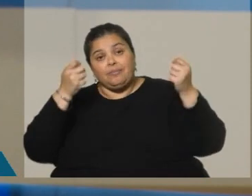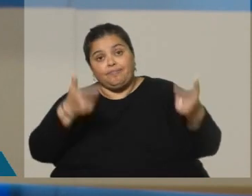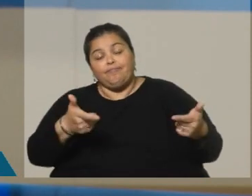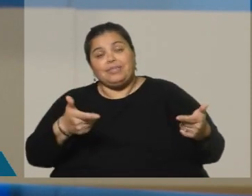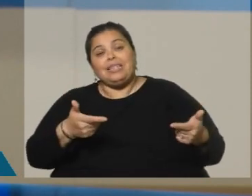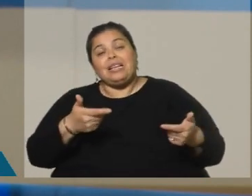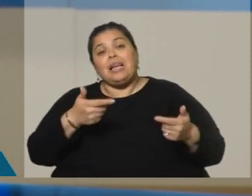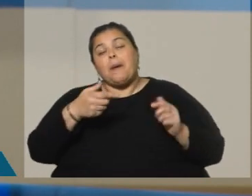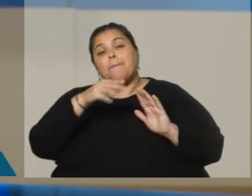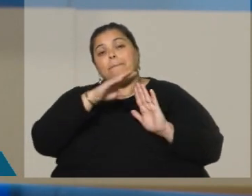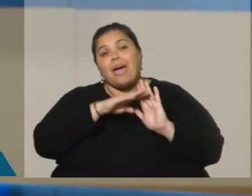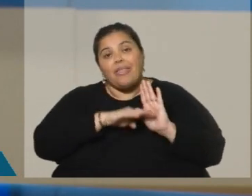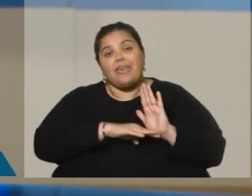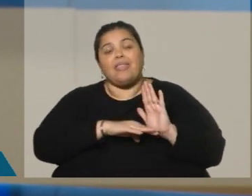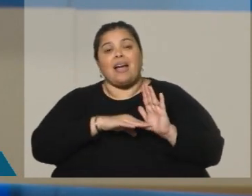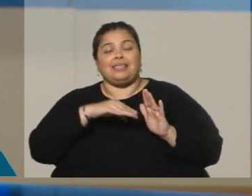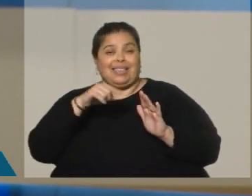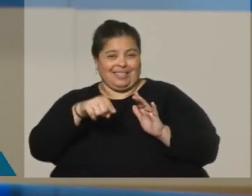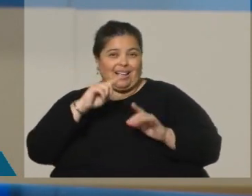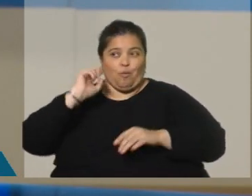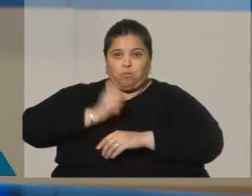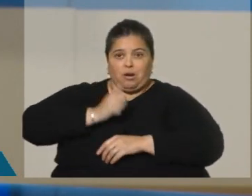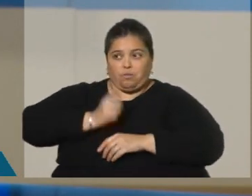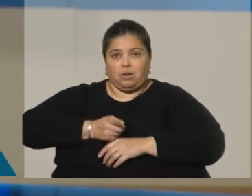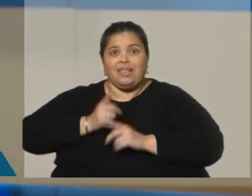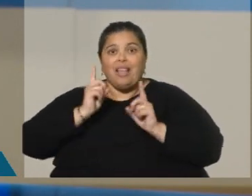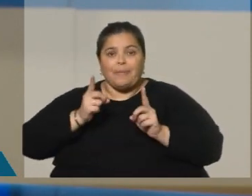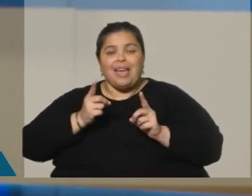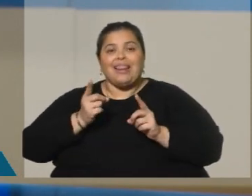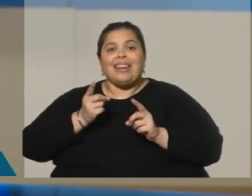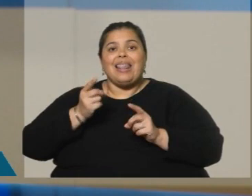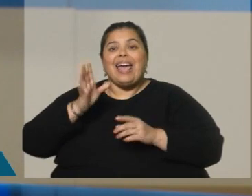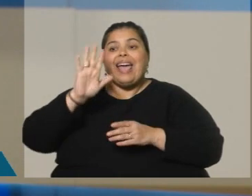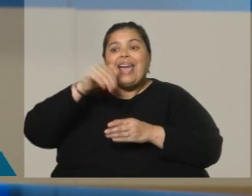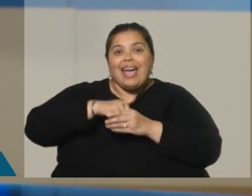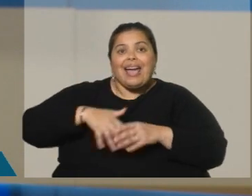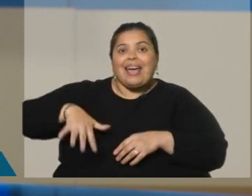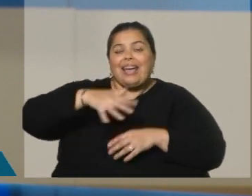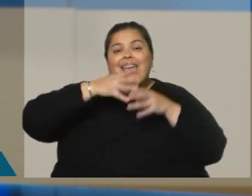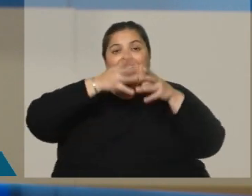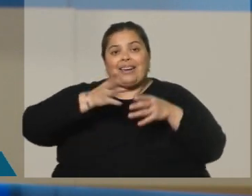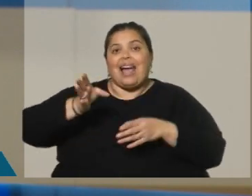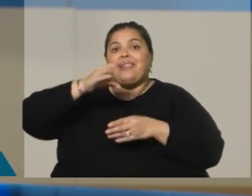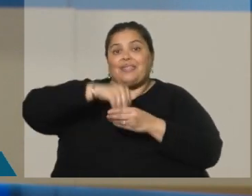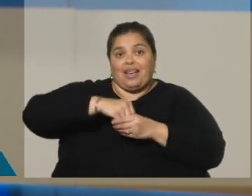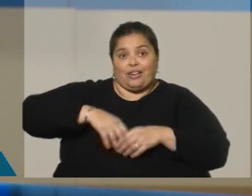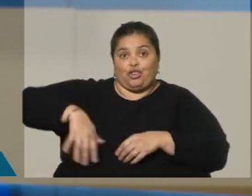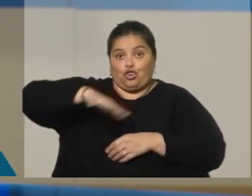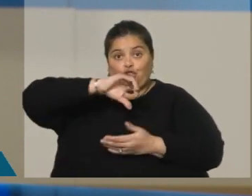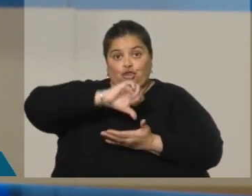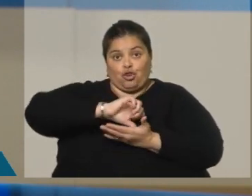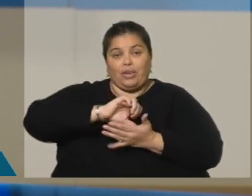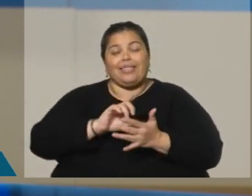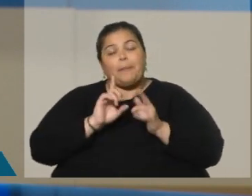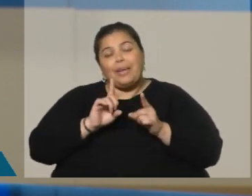ya no solo las medidas prontas de seguridad sino el estado de renta interno y ya no solo la el combate